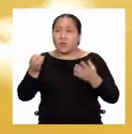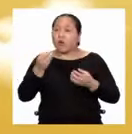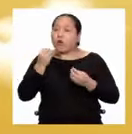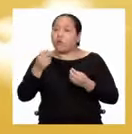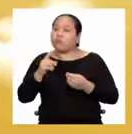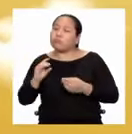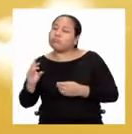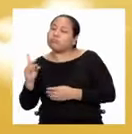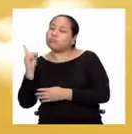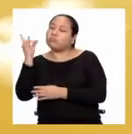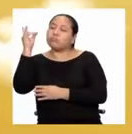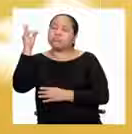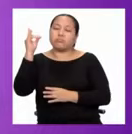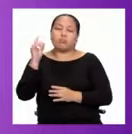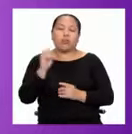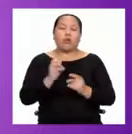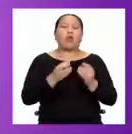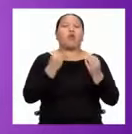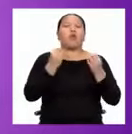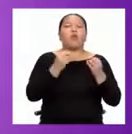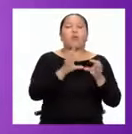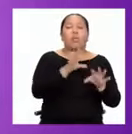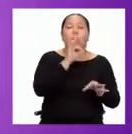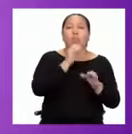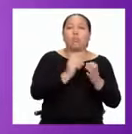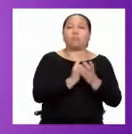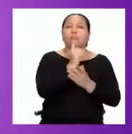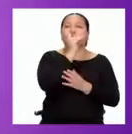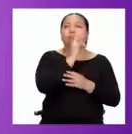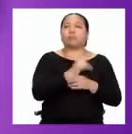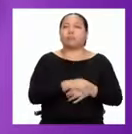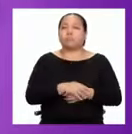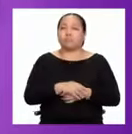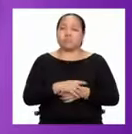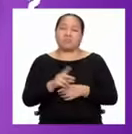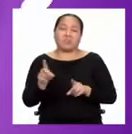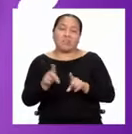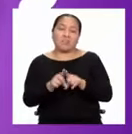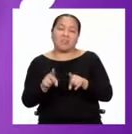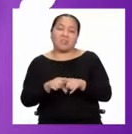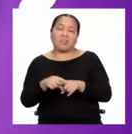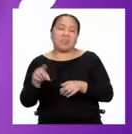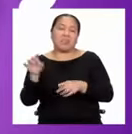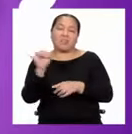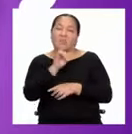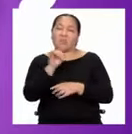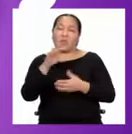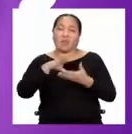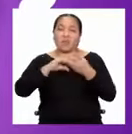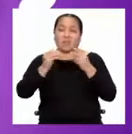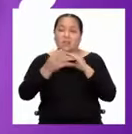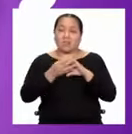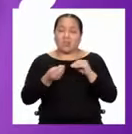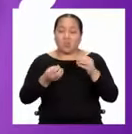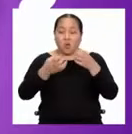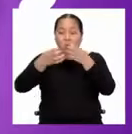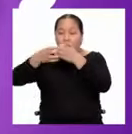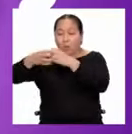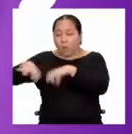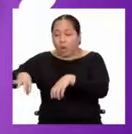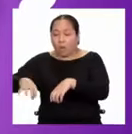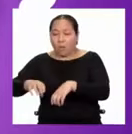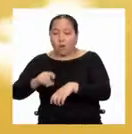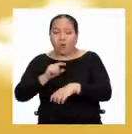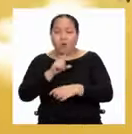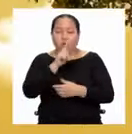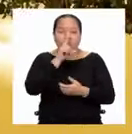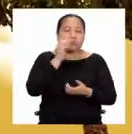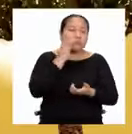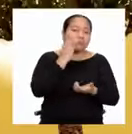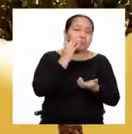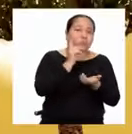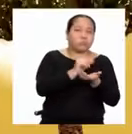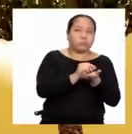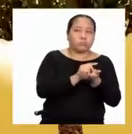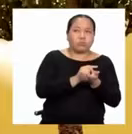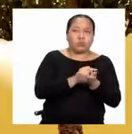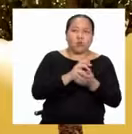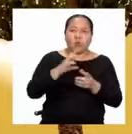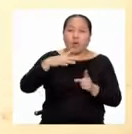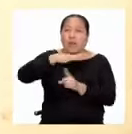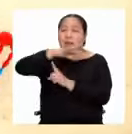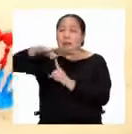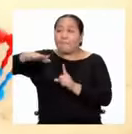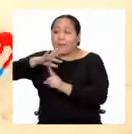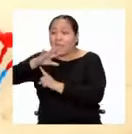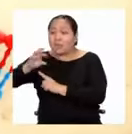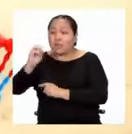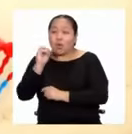largo cuello de la jirafa. Podría ser la misma historia del huevo y la gallina, sin tener claro qué fue primero, si el ambiente o